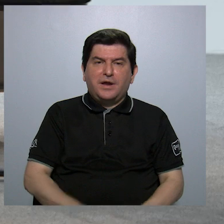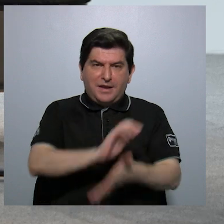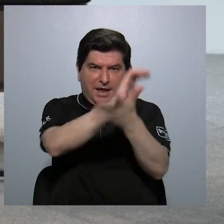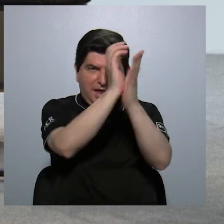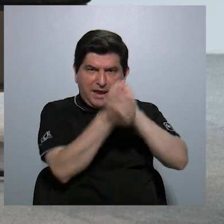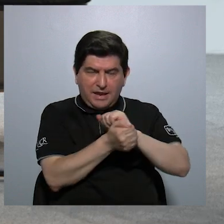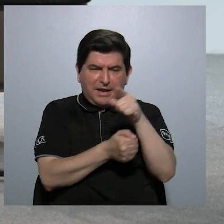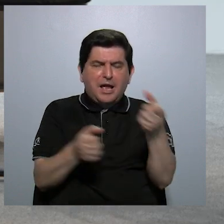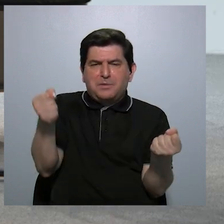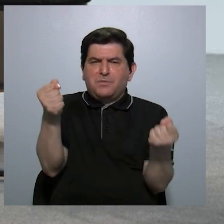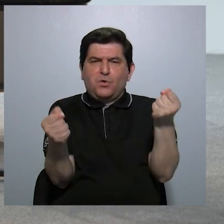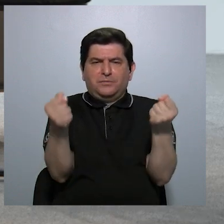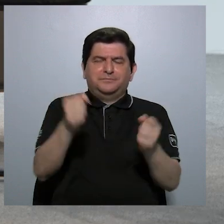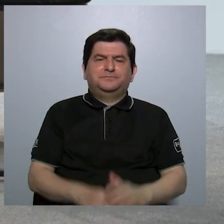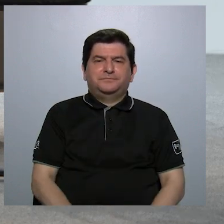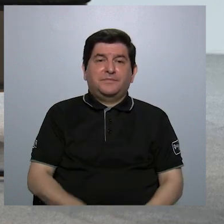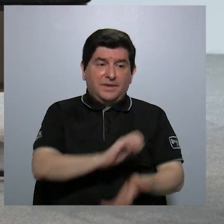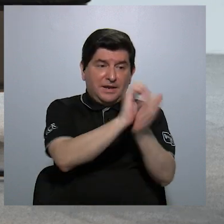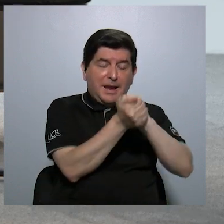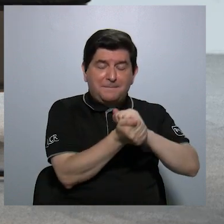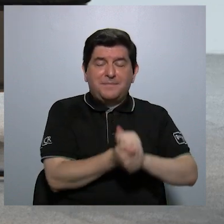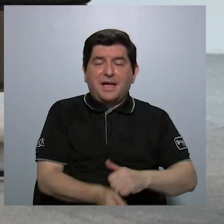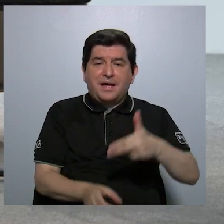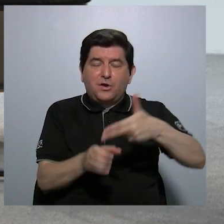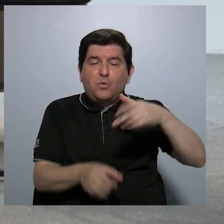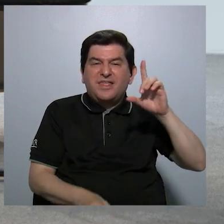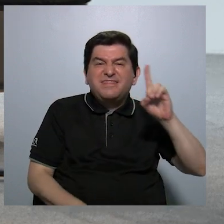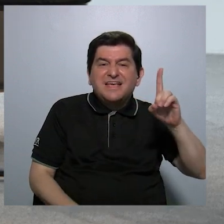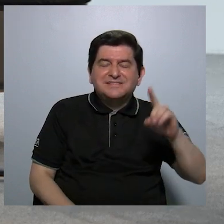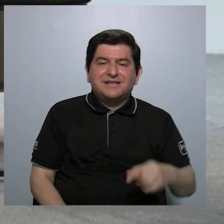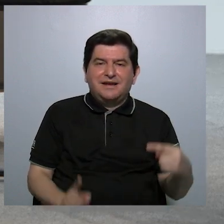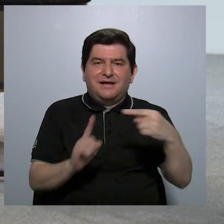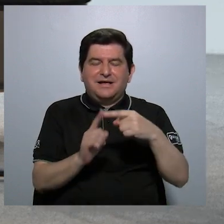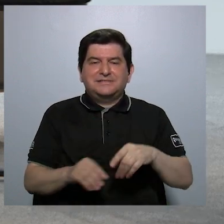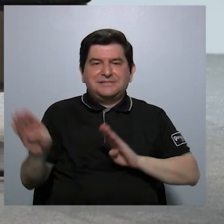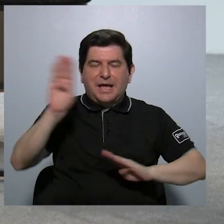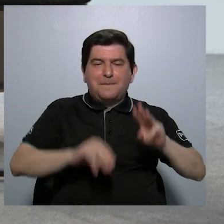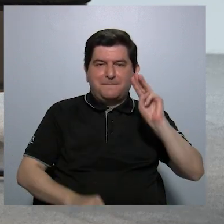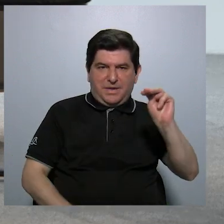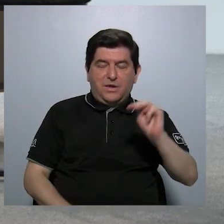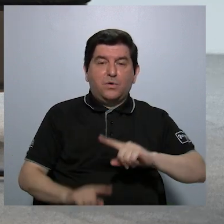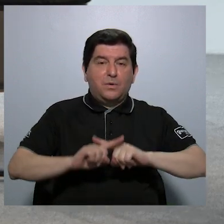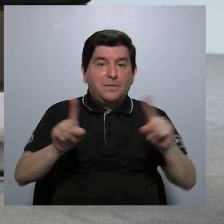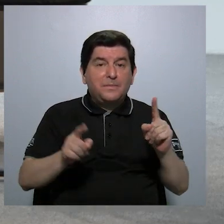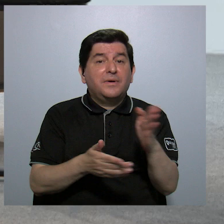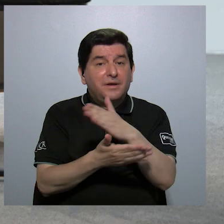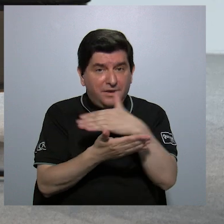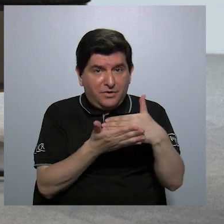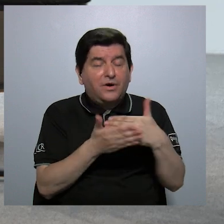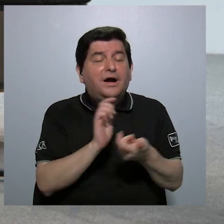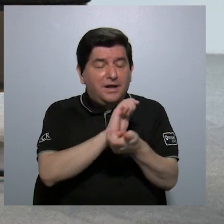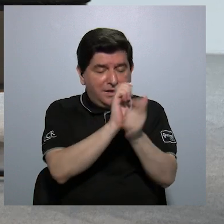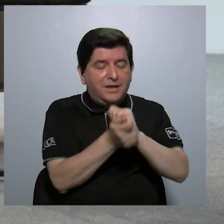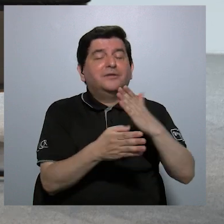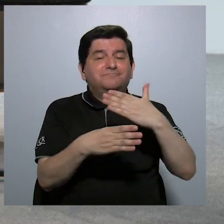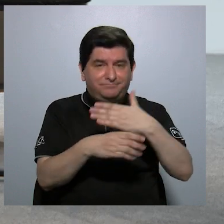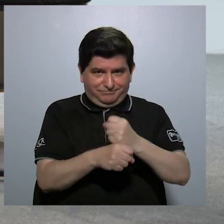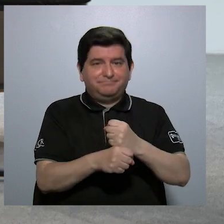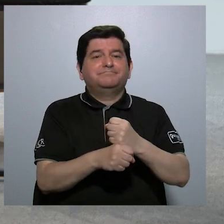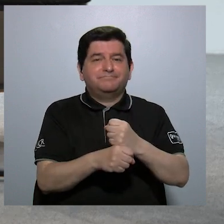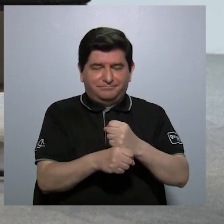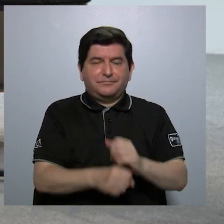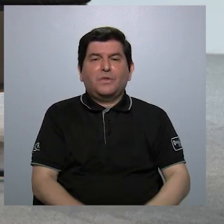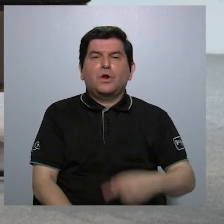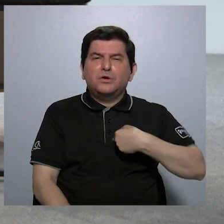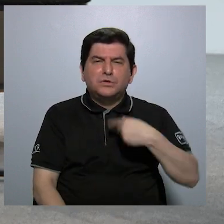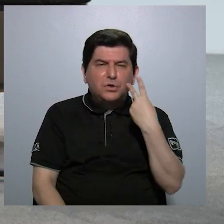en la modificación de estos camiones, pasarlos de diésel a biometano. Por supuesto, hay que hacer algunas modificaciones.